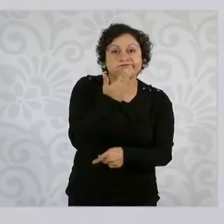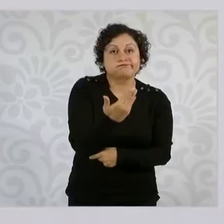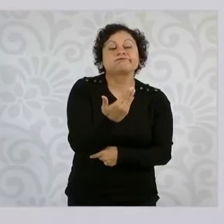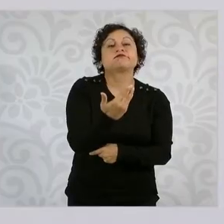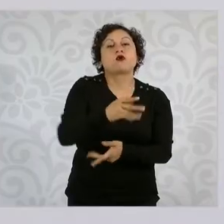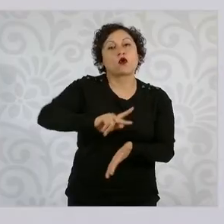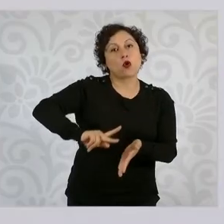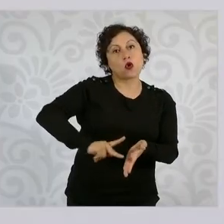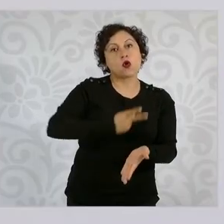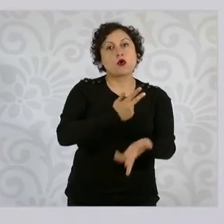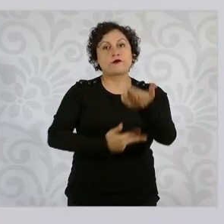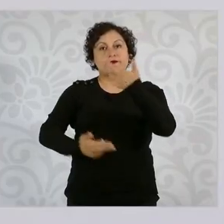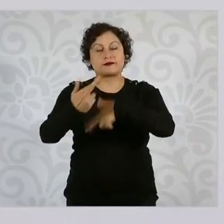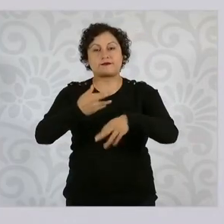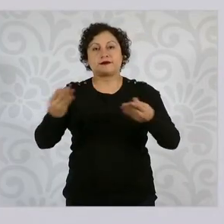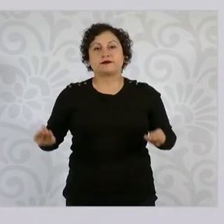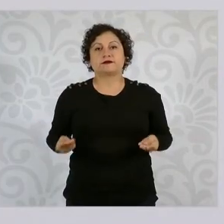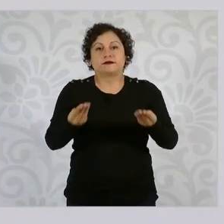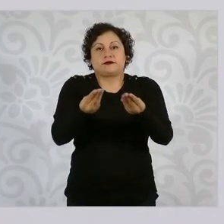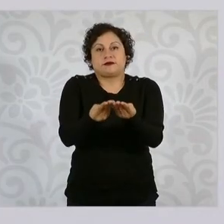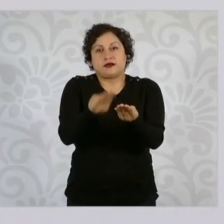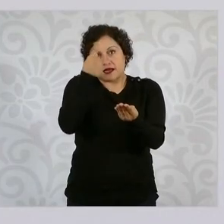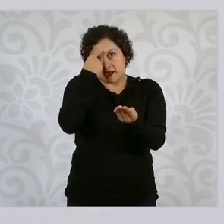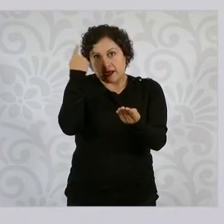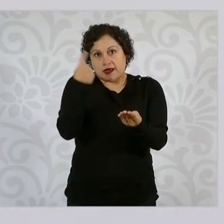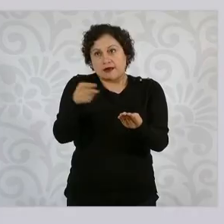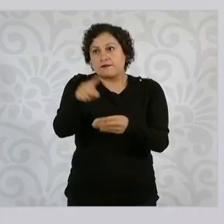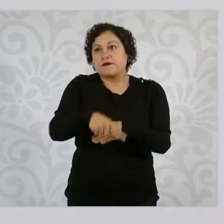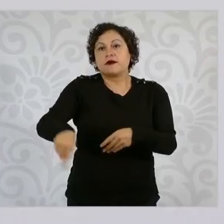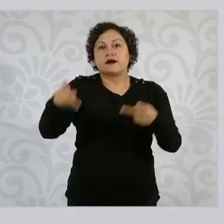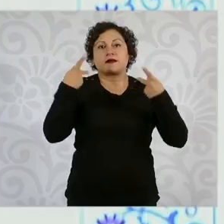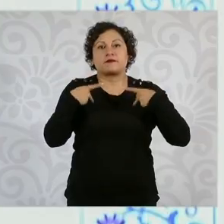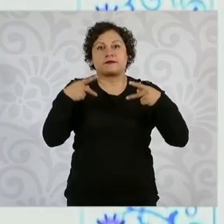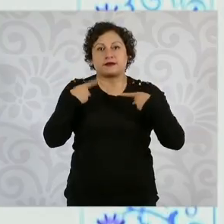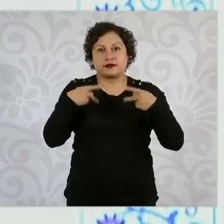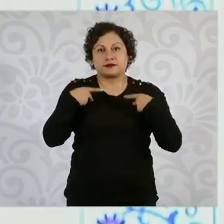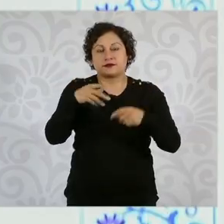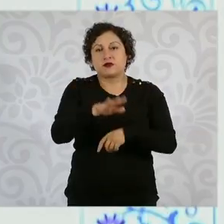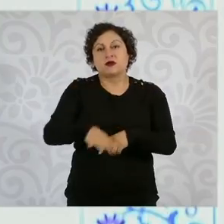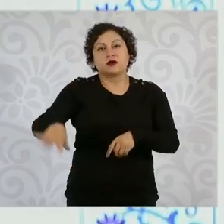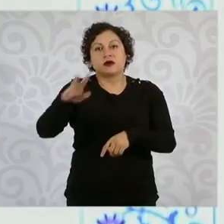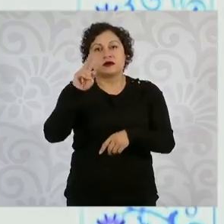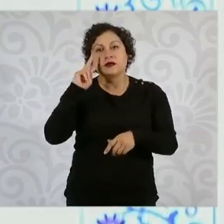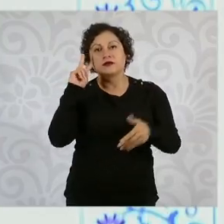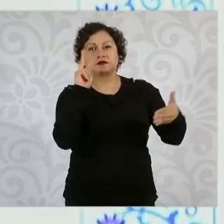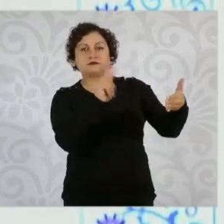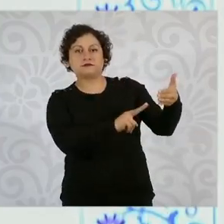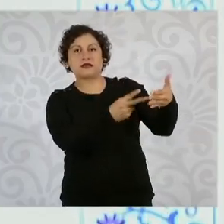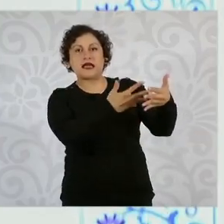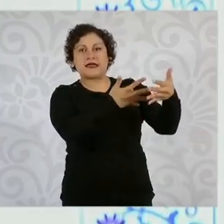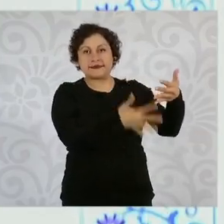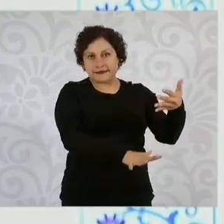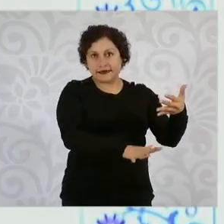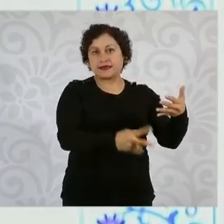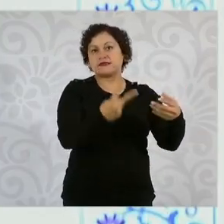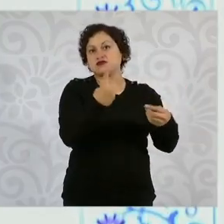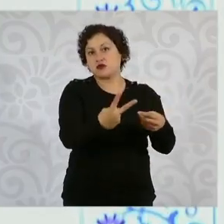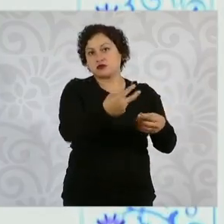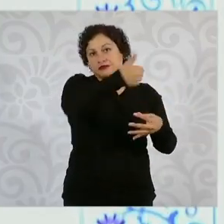devueltos para que mediante la insaculación pública de esos 10 y de esos 2 por